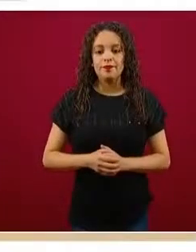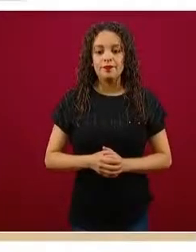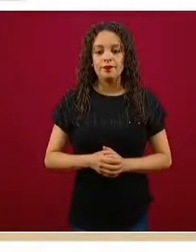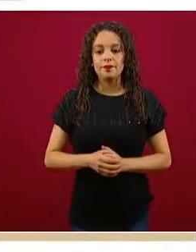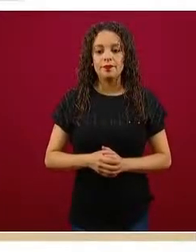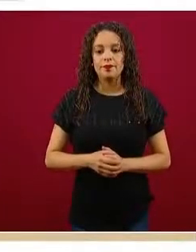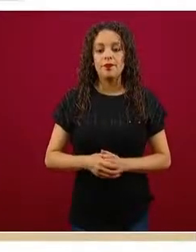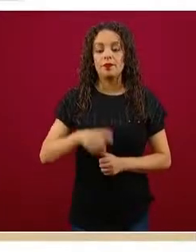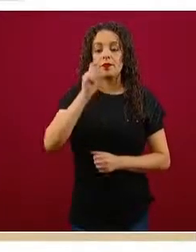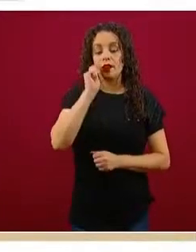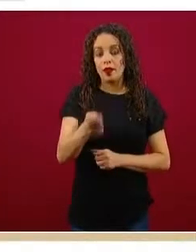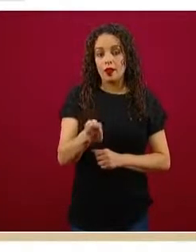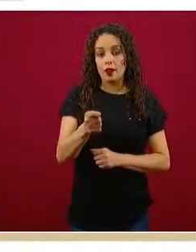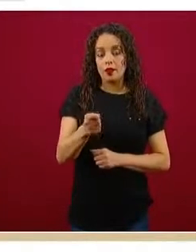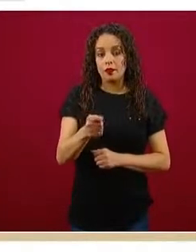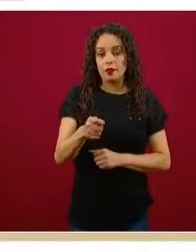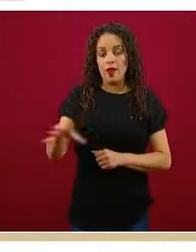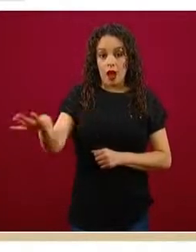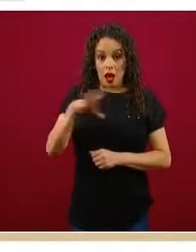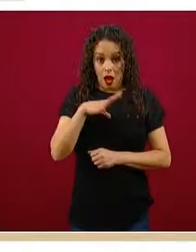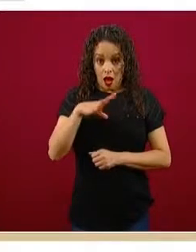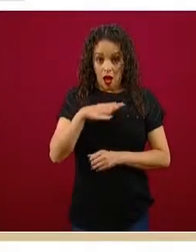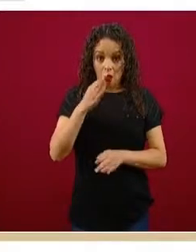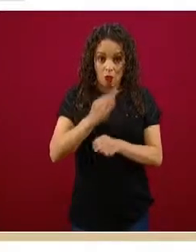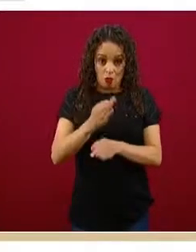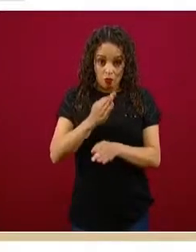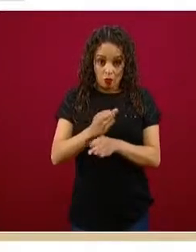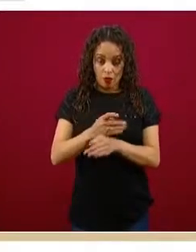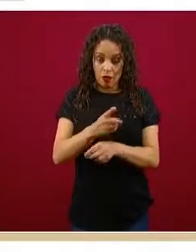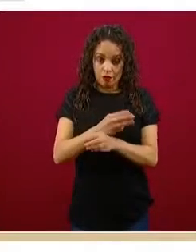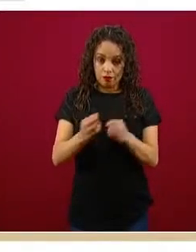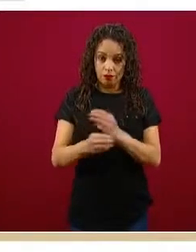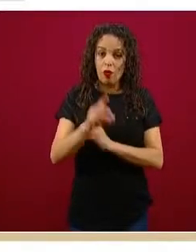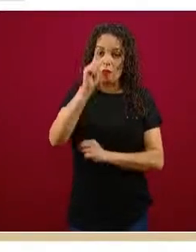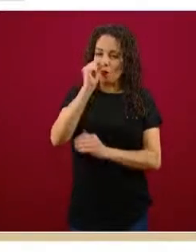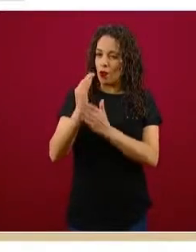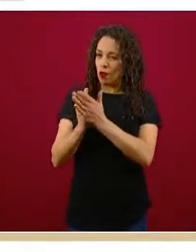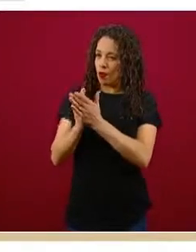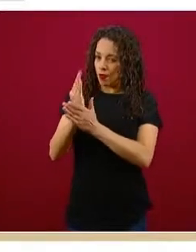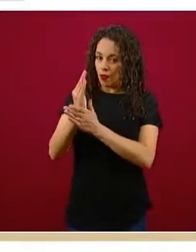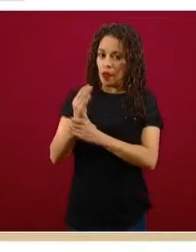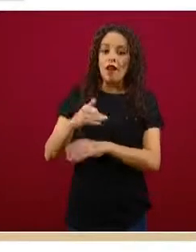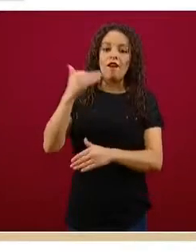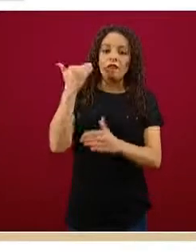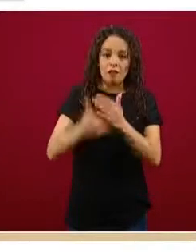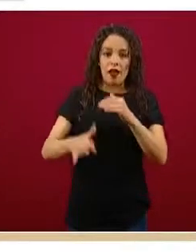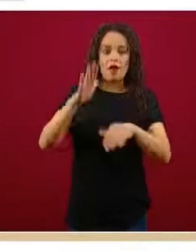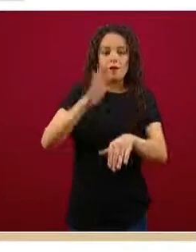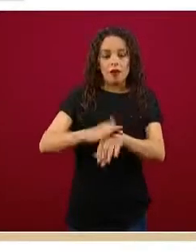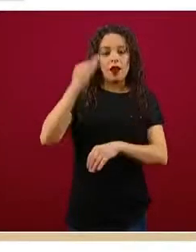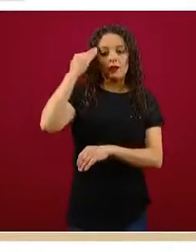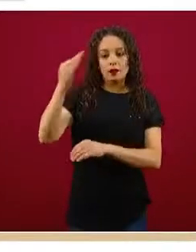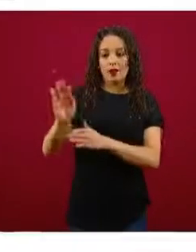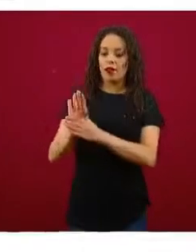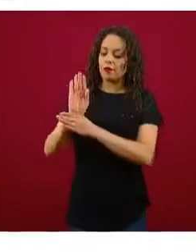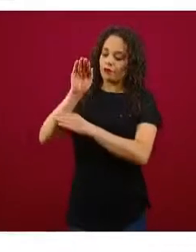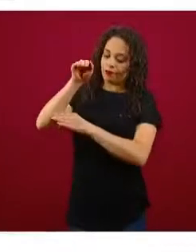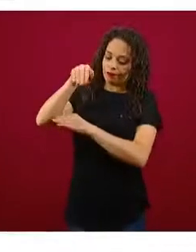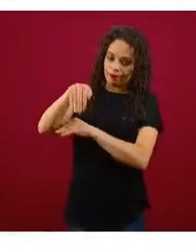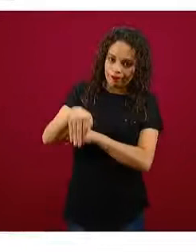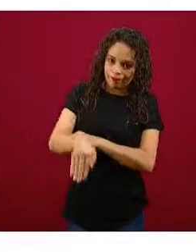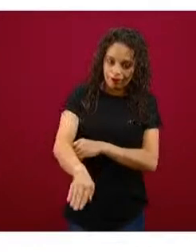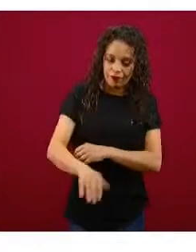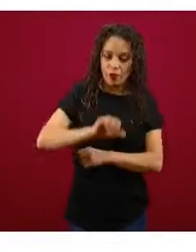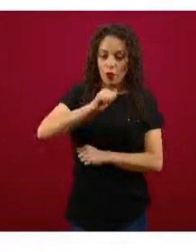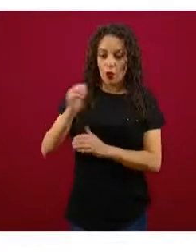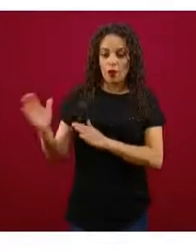se previó y los recursos que existen, rebasa un poquito la predicción, va a tardar más el descenso. La siguiente,